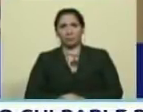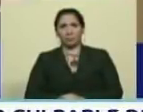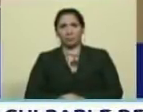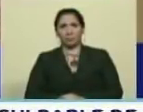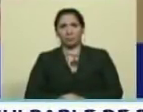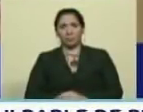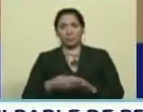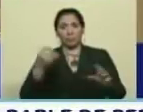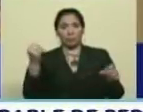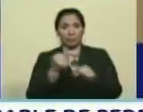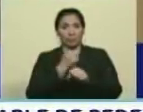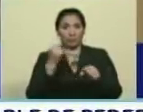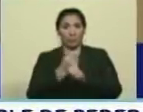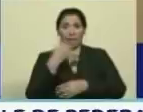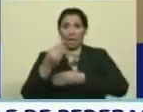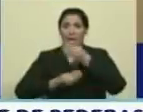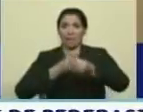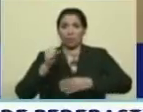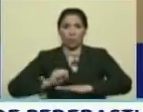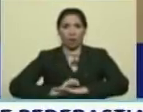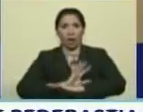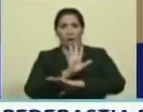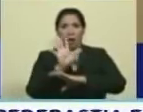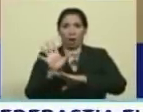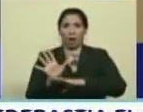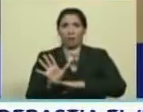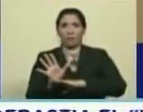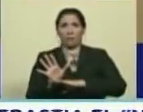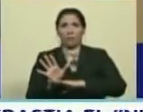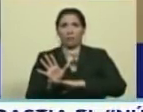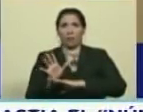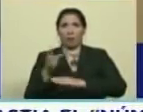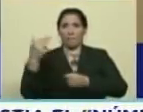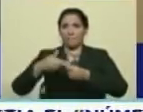El trabajo realizado por el ALBA y el surgimiento de Petrocaribe,